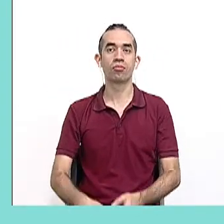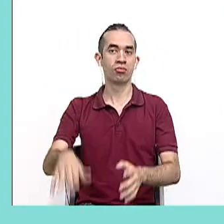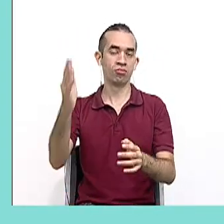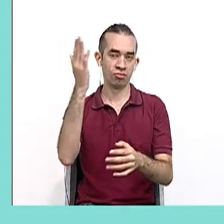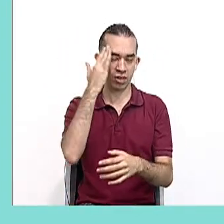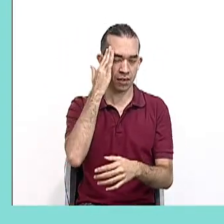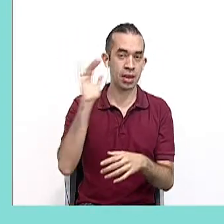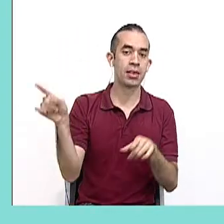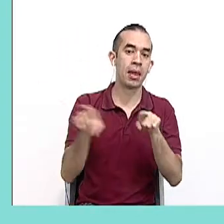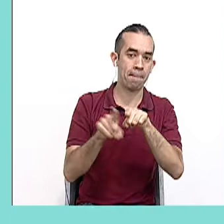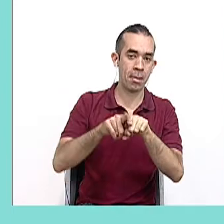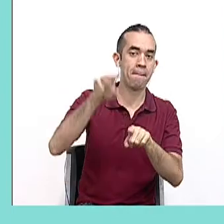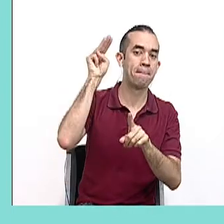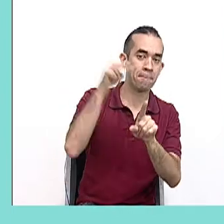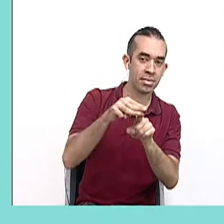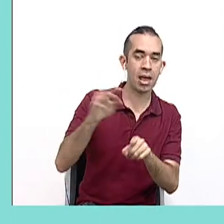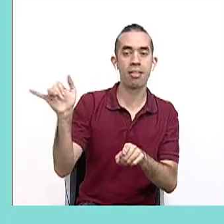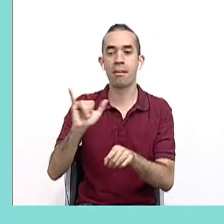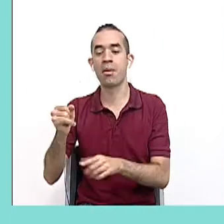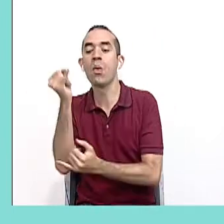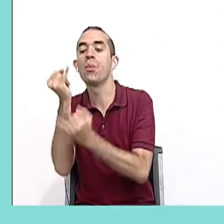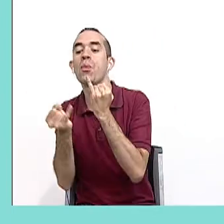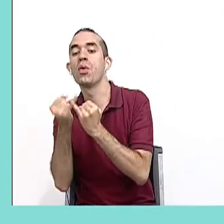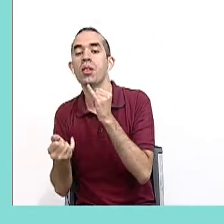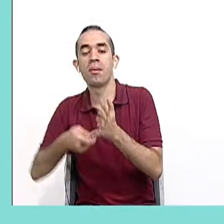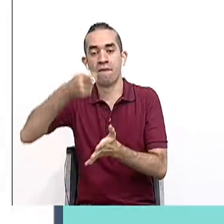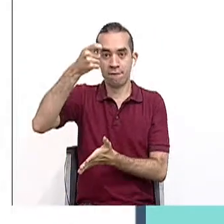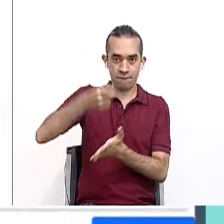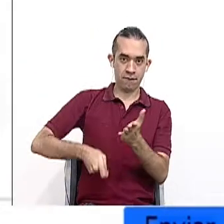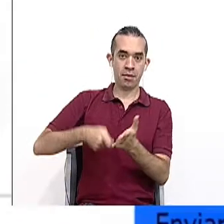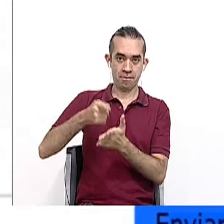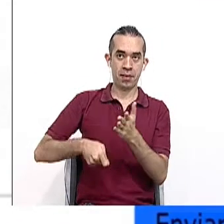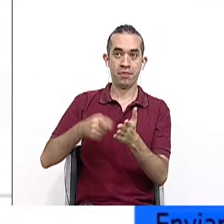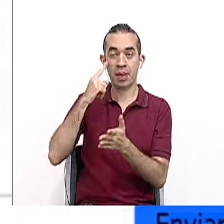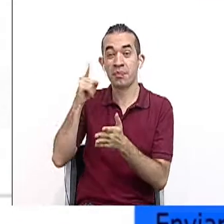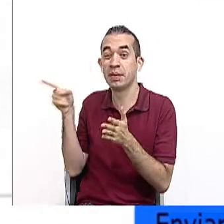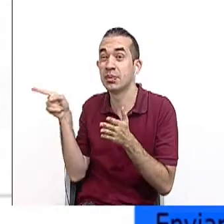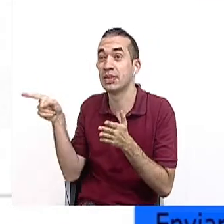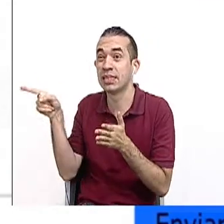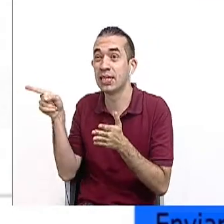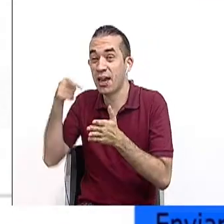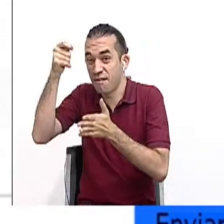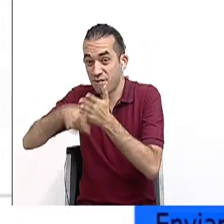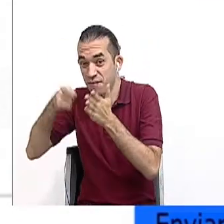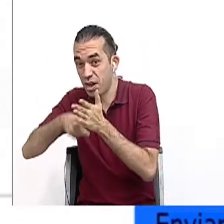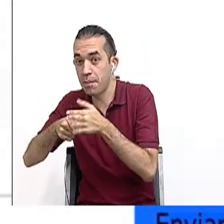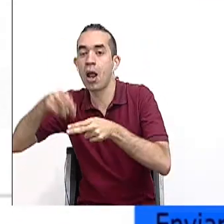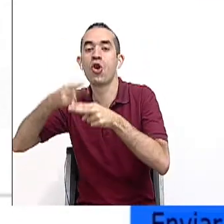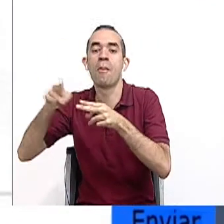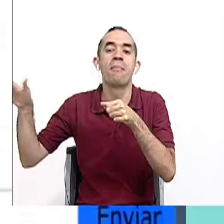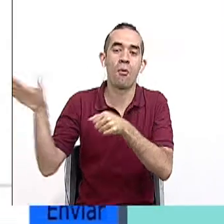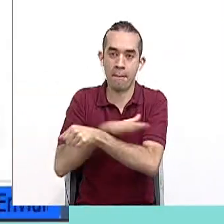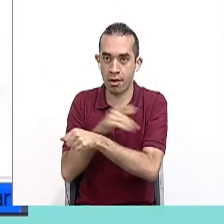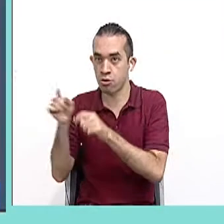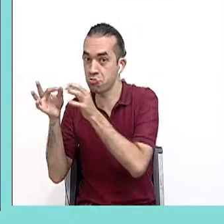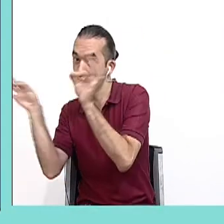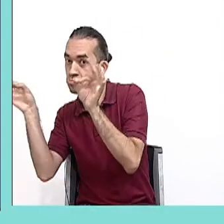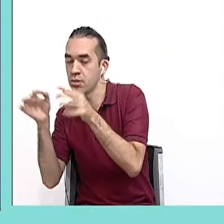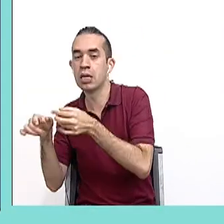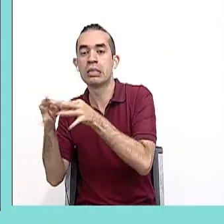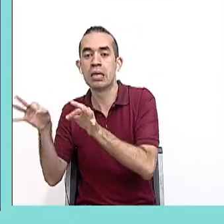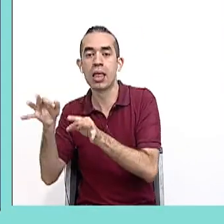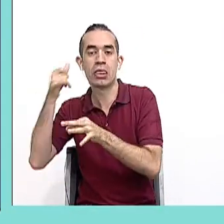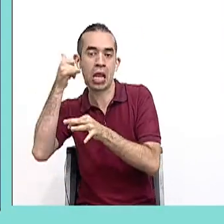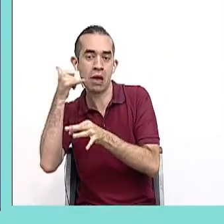mensaje, la despedida y la firma. Aquí en la firma detallaremos el nombre completo, teléfono o